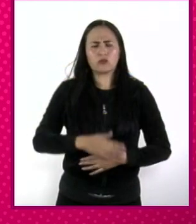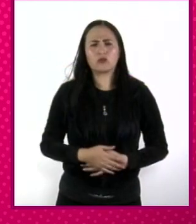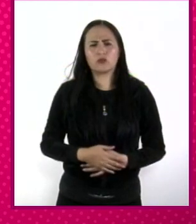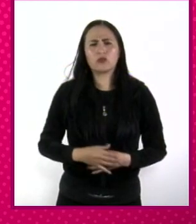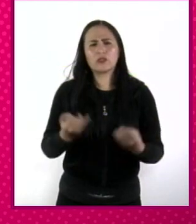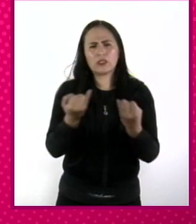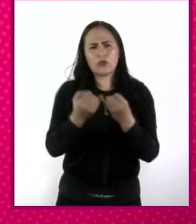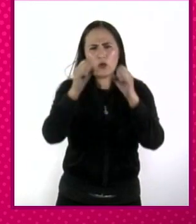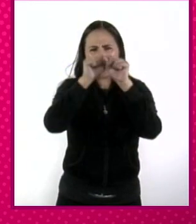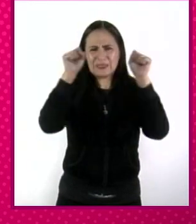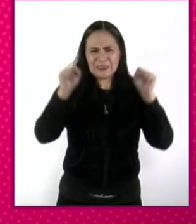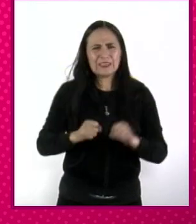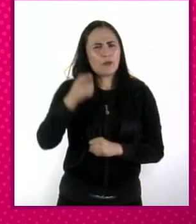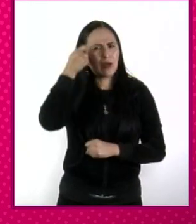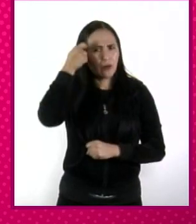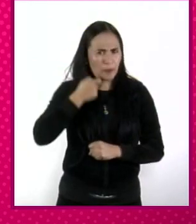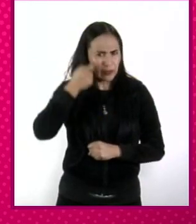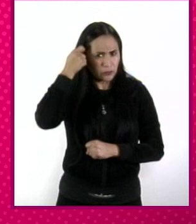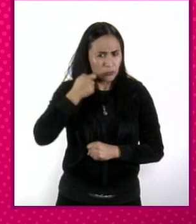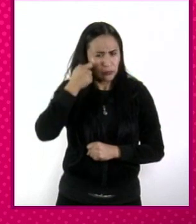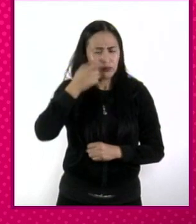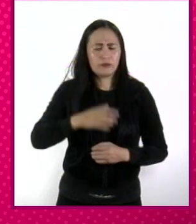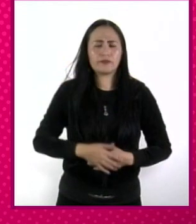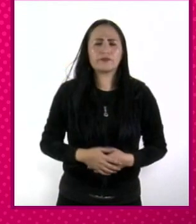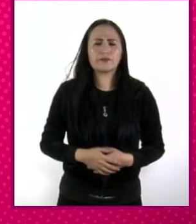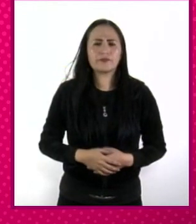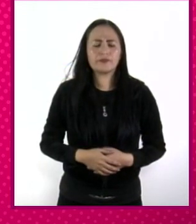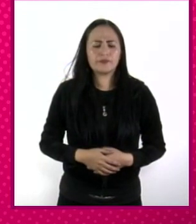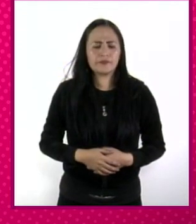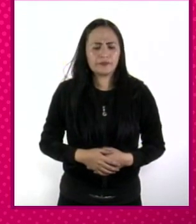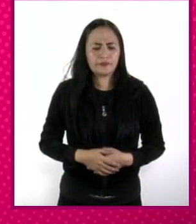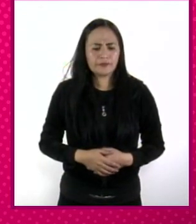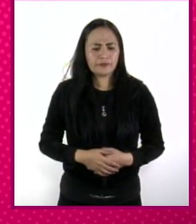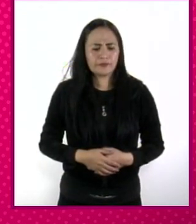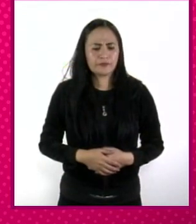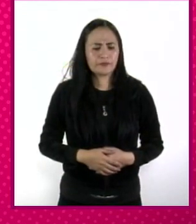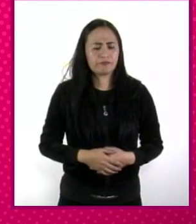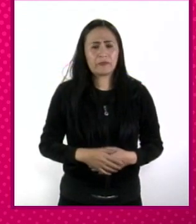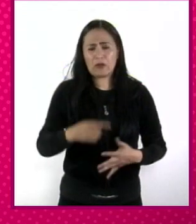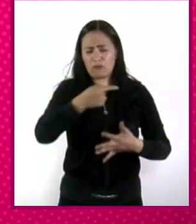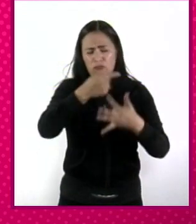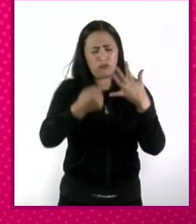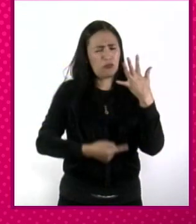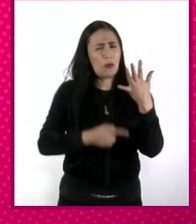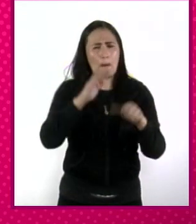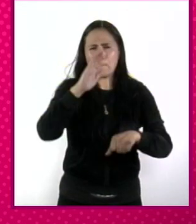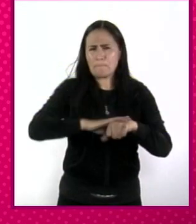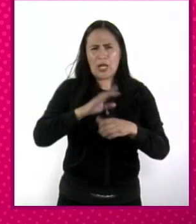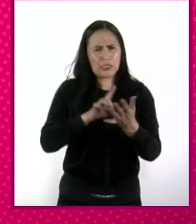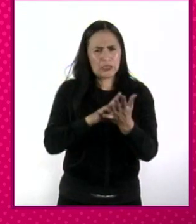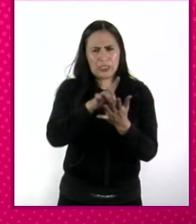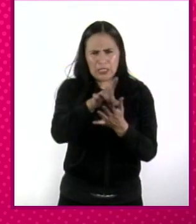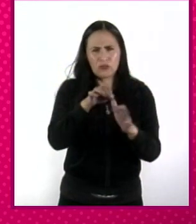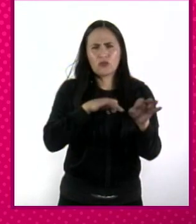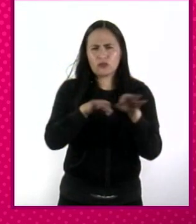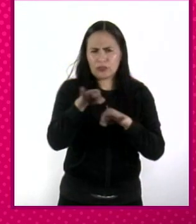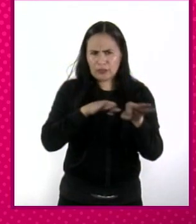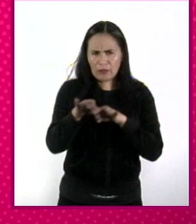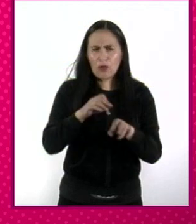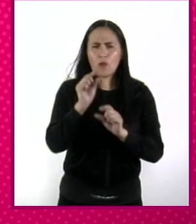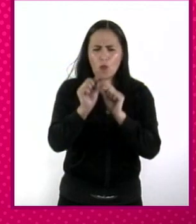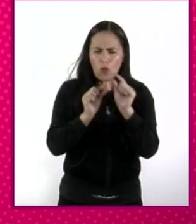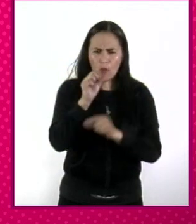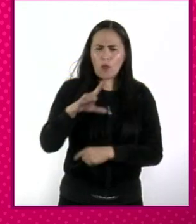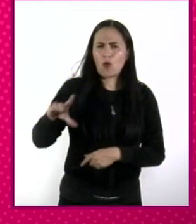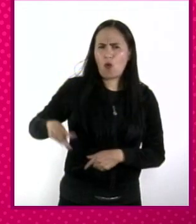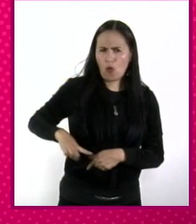sistemas de pensión y de jubilación y muchísimos más derechos laborales que poco a poco los estados de bienestar